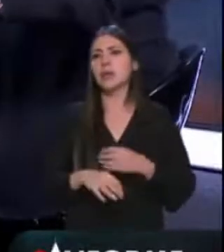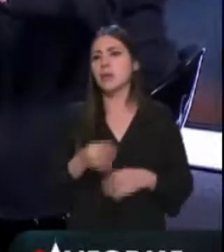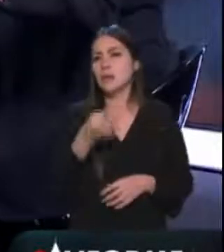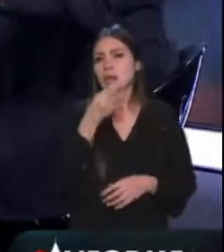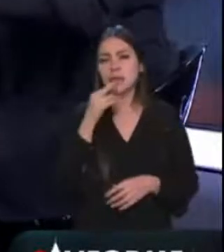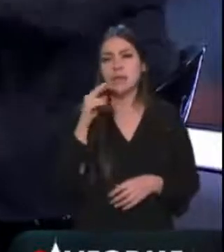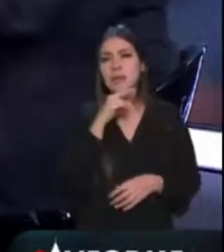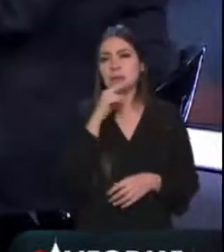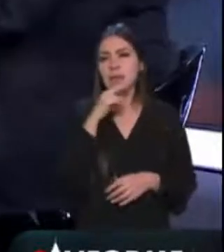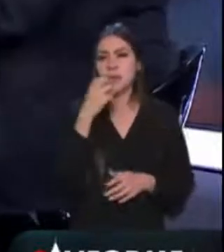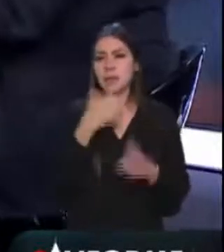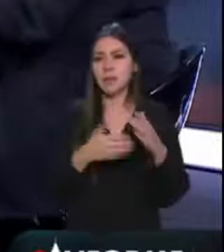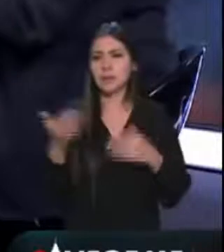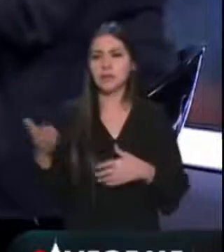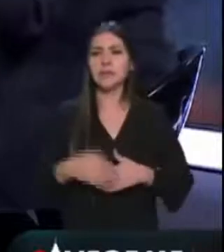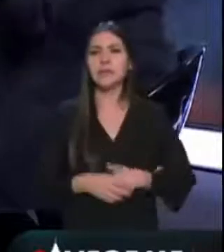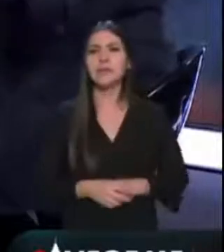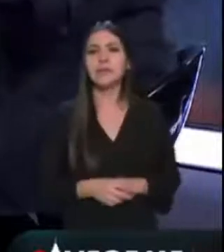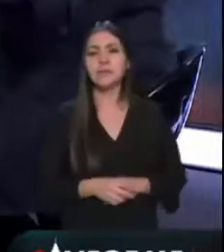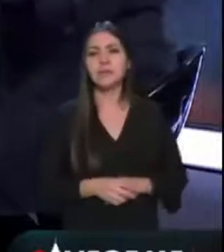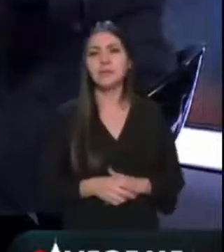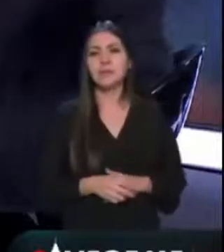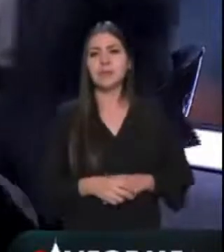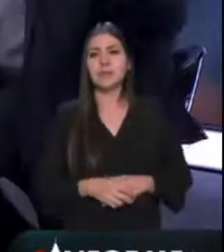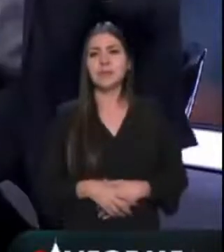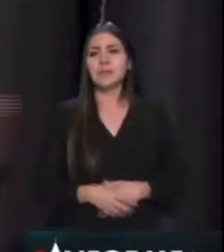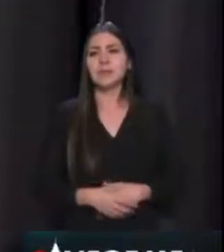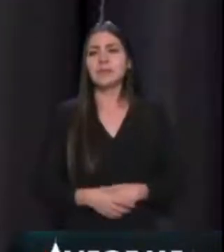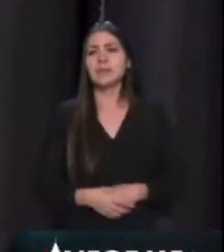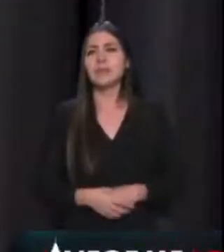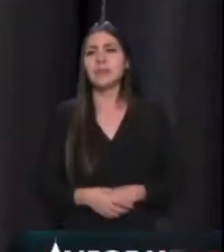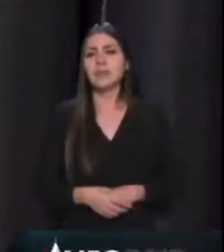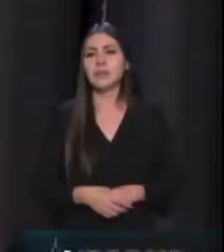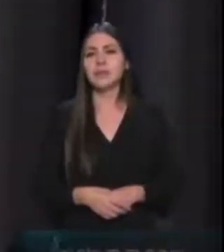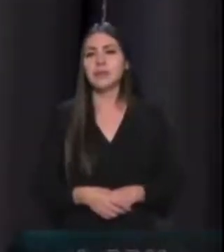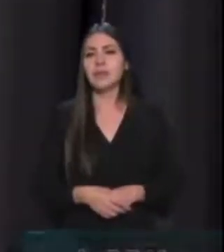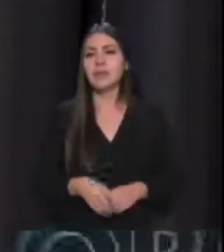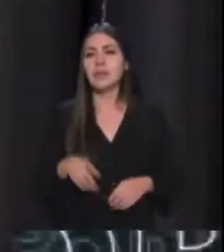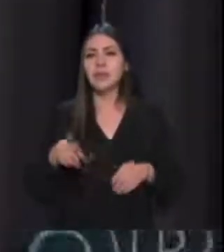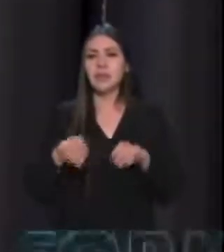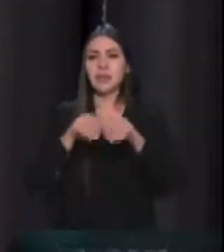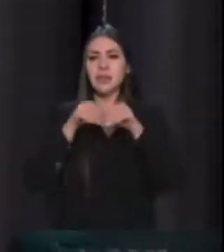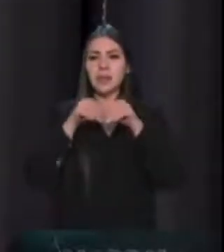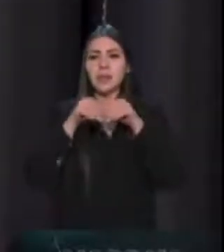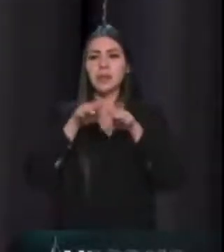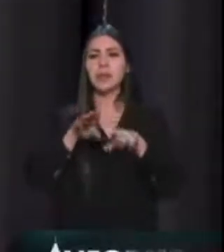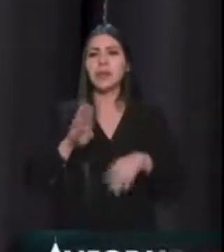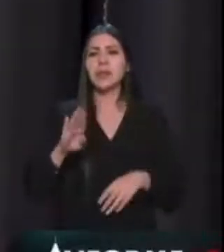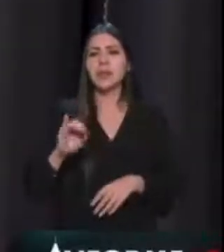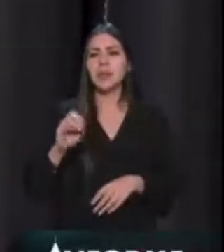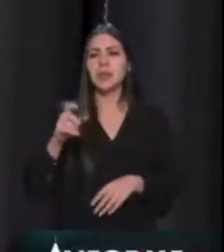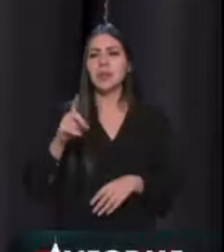Un cierre rapidísimo. Pues aquí yo tengo otros datos de las emisiones de dióxido de carbono